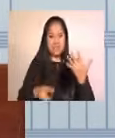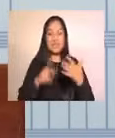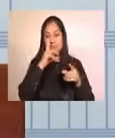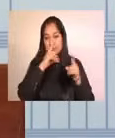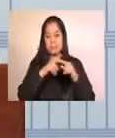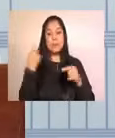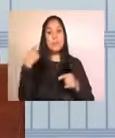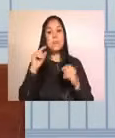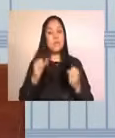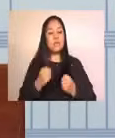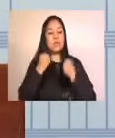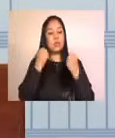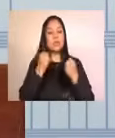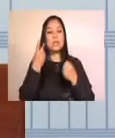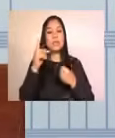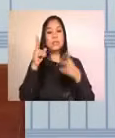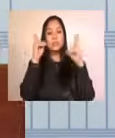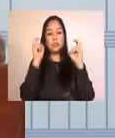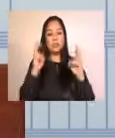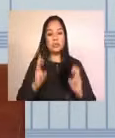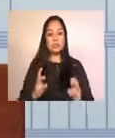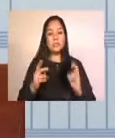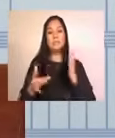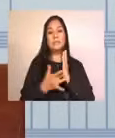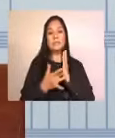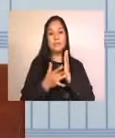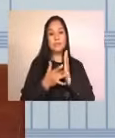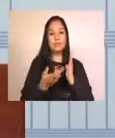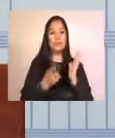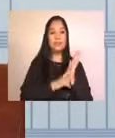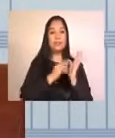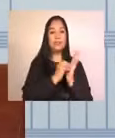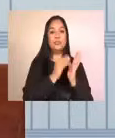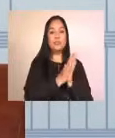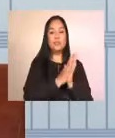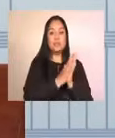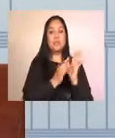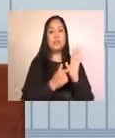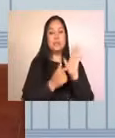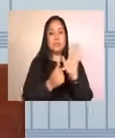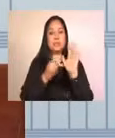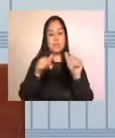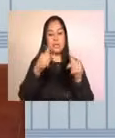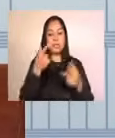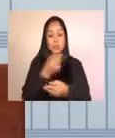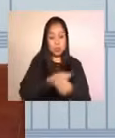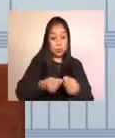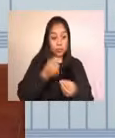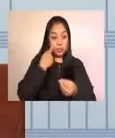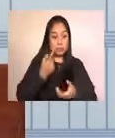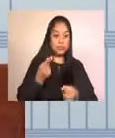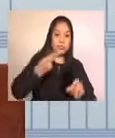fortalecer los aspectos técnicos que acreditan que los proveedores puedan participar dentro